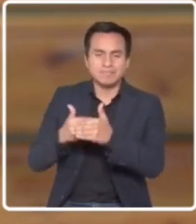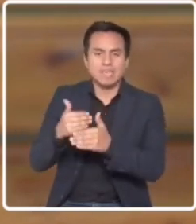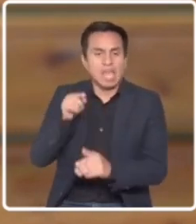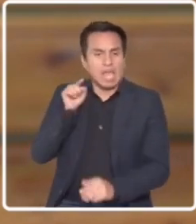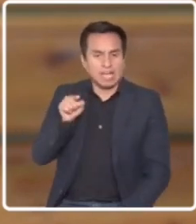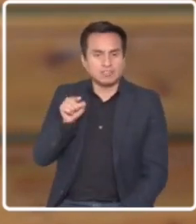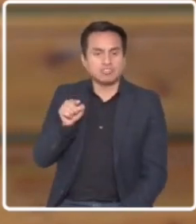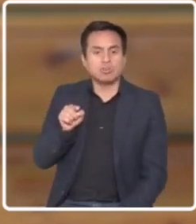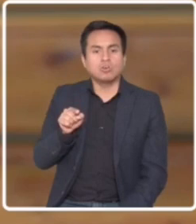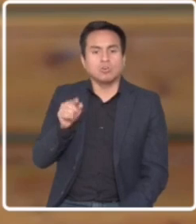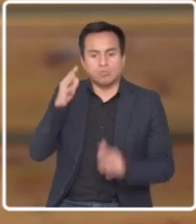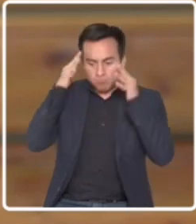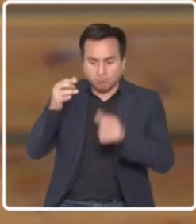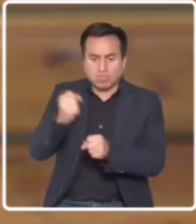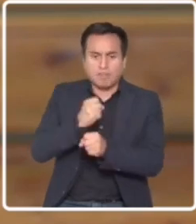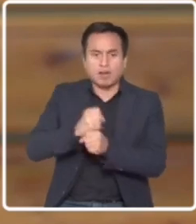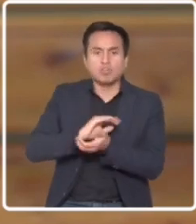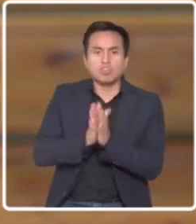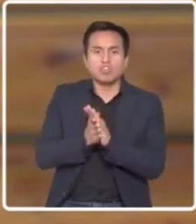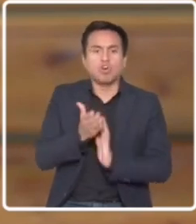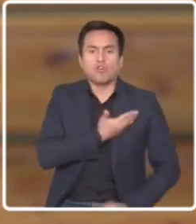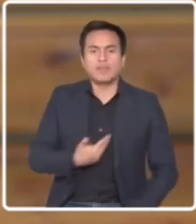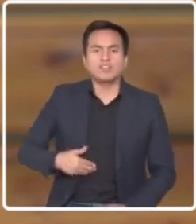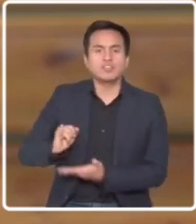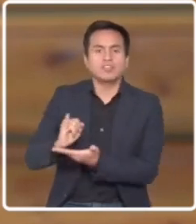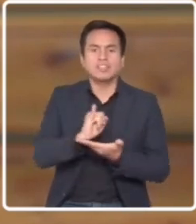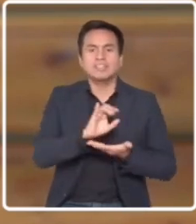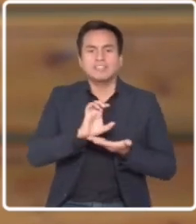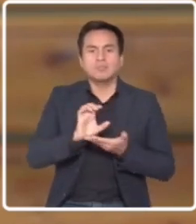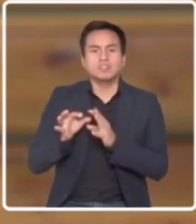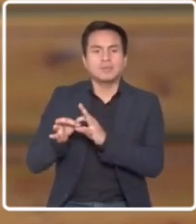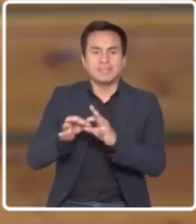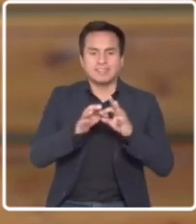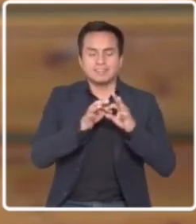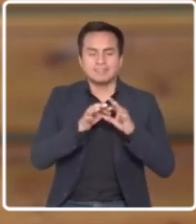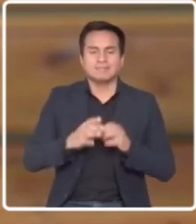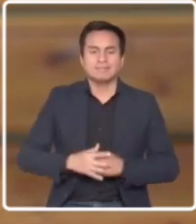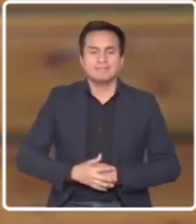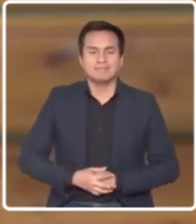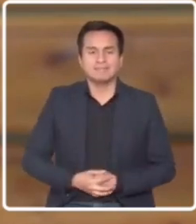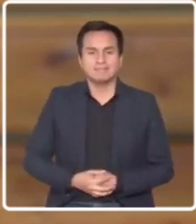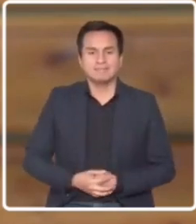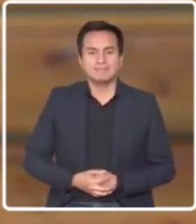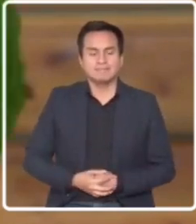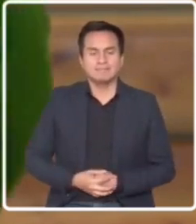en eso está puesto el trabajo de todo mi gobierno y de todas las instituciones del Estado. Muchísimas gracias.